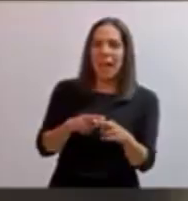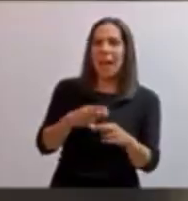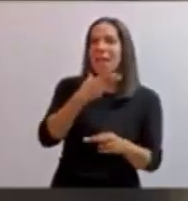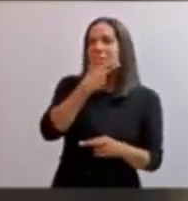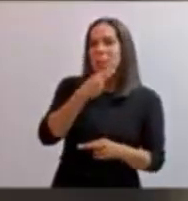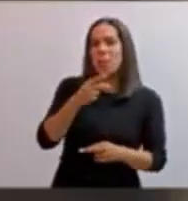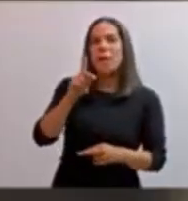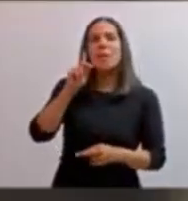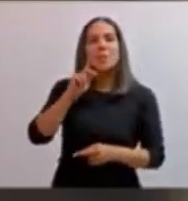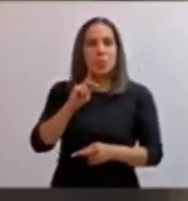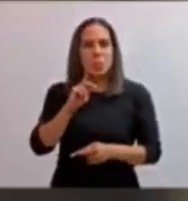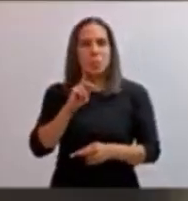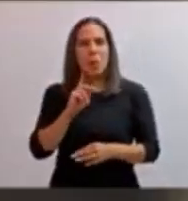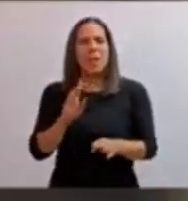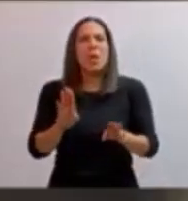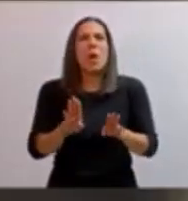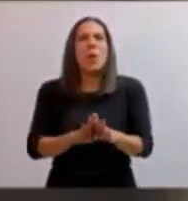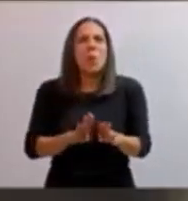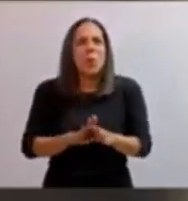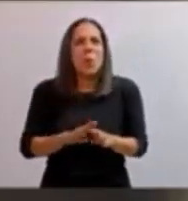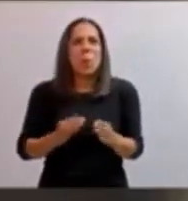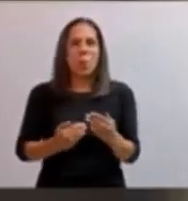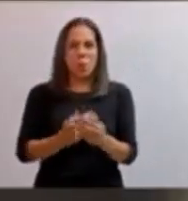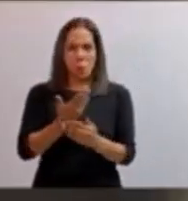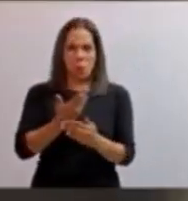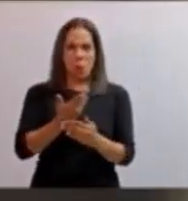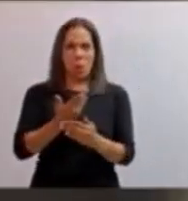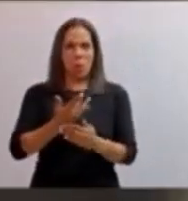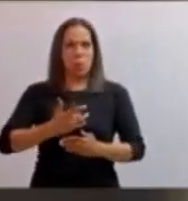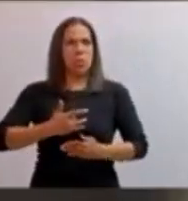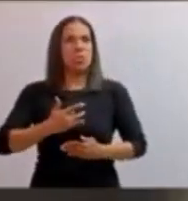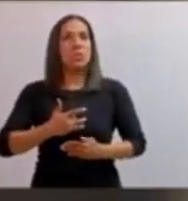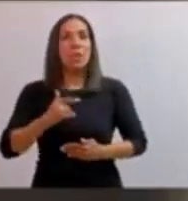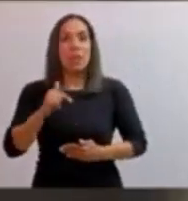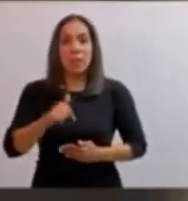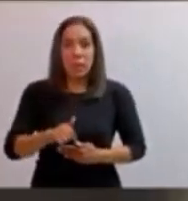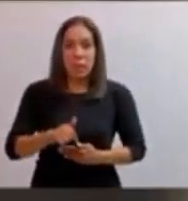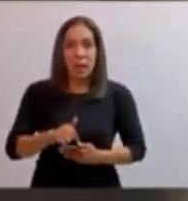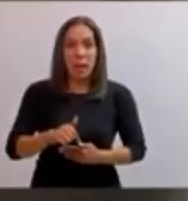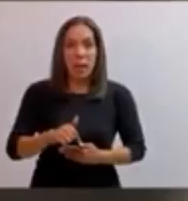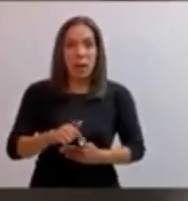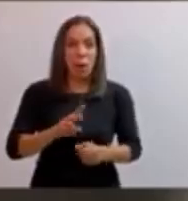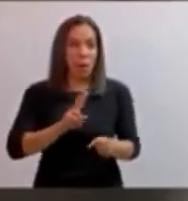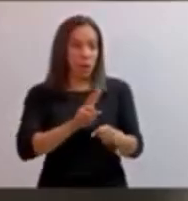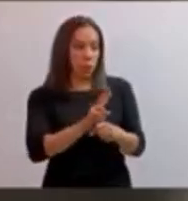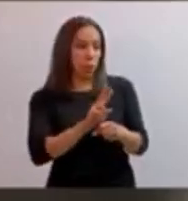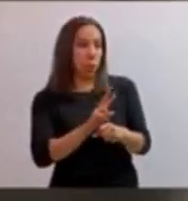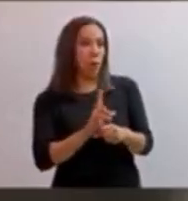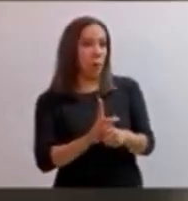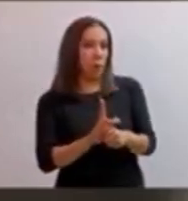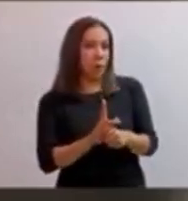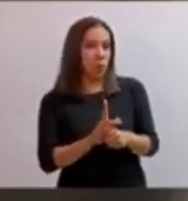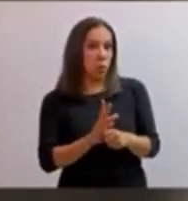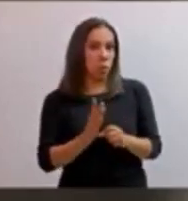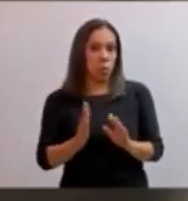cómo han resignificado su función como supervisoras frente a